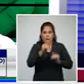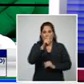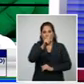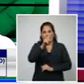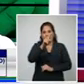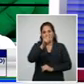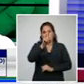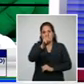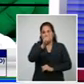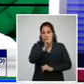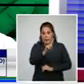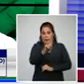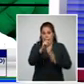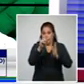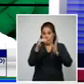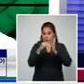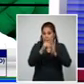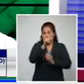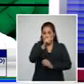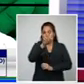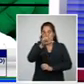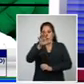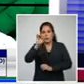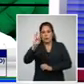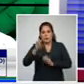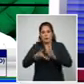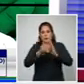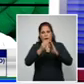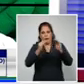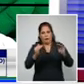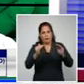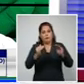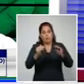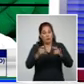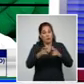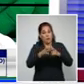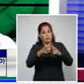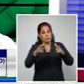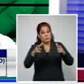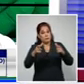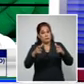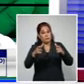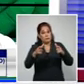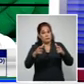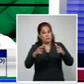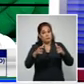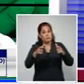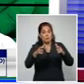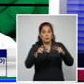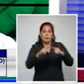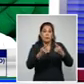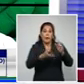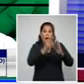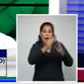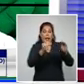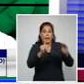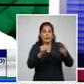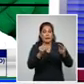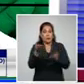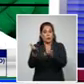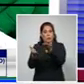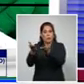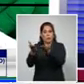1.157 altas. Pudiéramos decir que una cifra alta, elevada, perdón, pero de todas formas queda